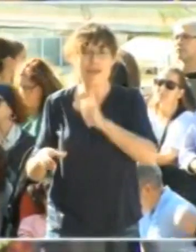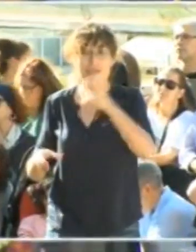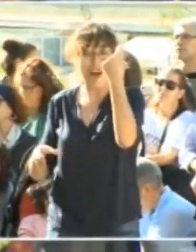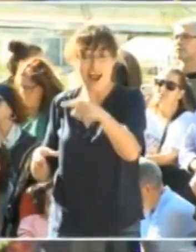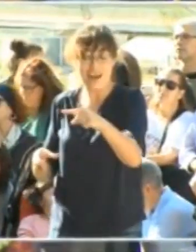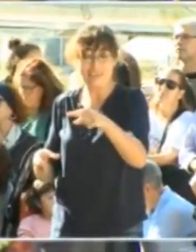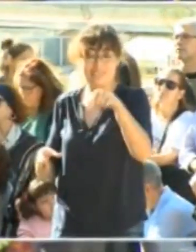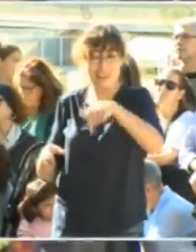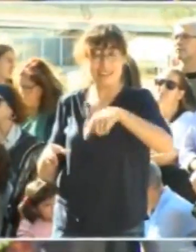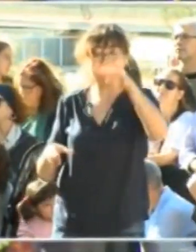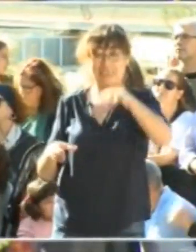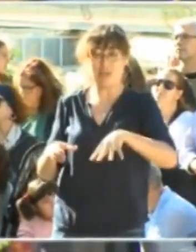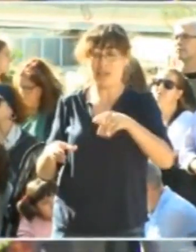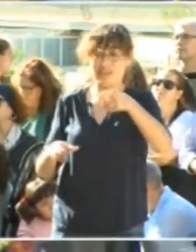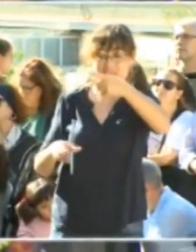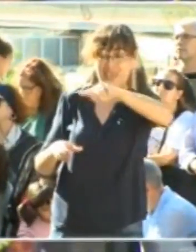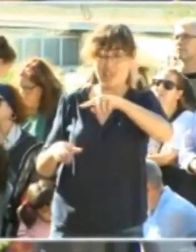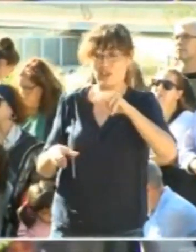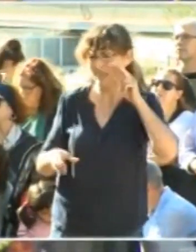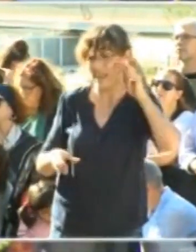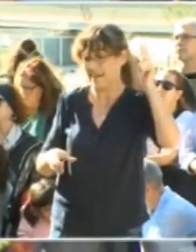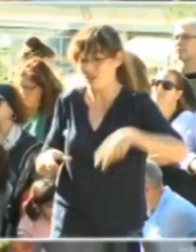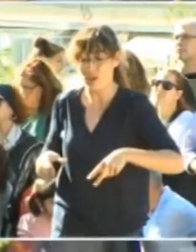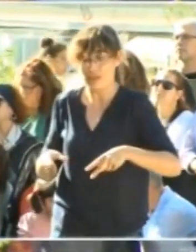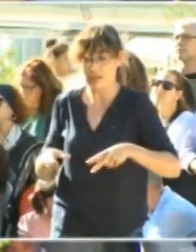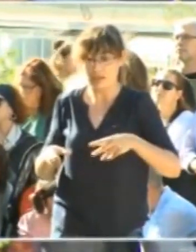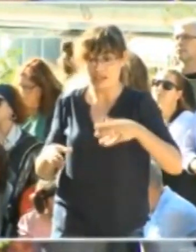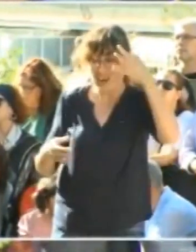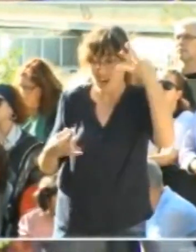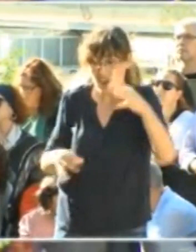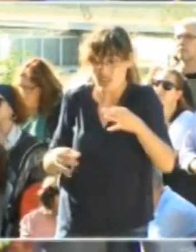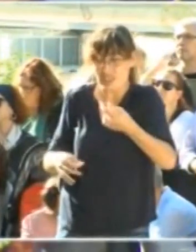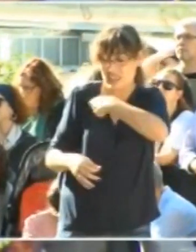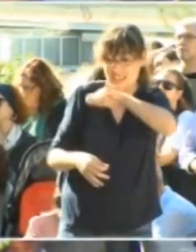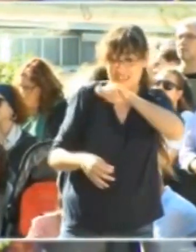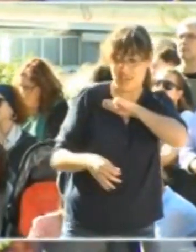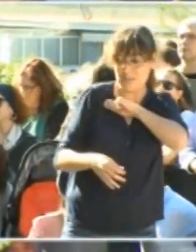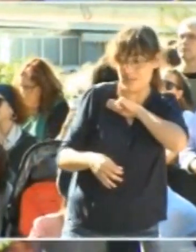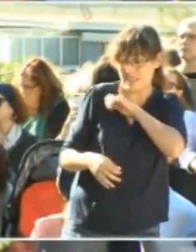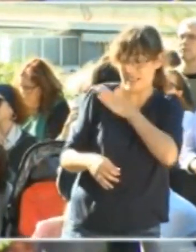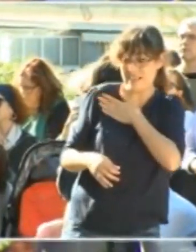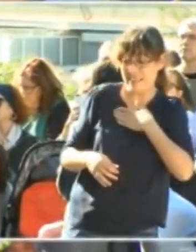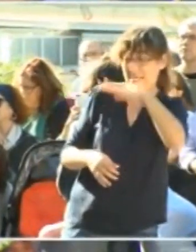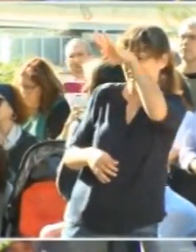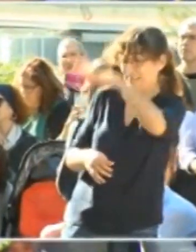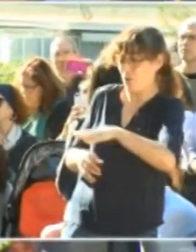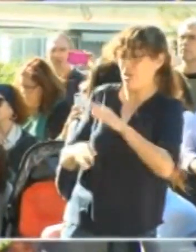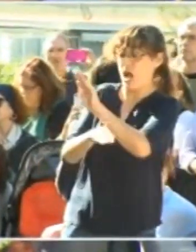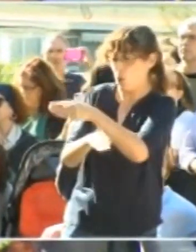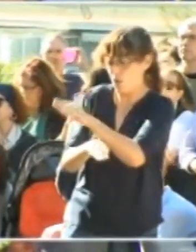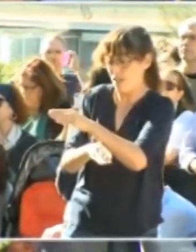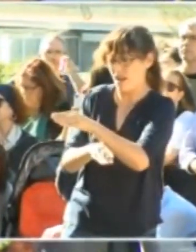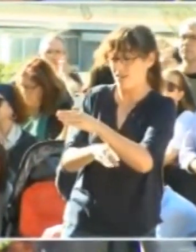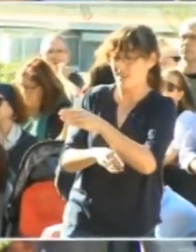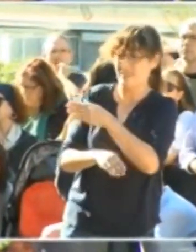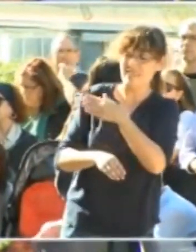es no querer reconocer una evidencia y es que existe una españa que quiere cuidar a cataluña que quiere